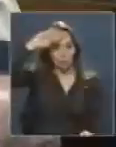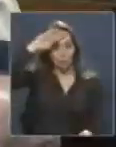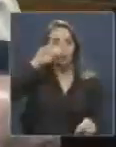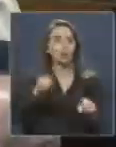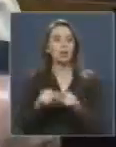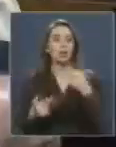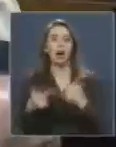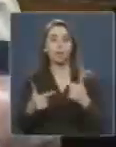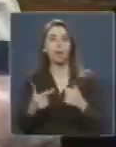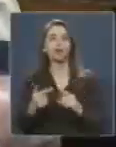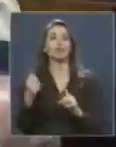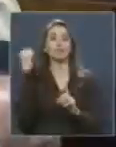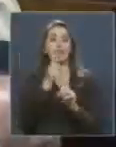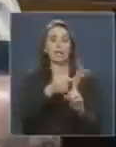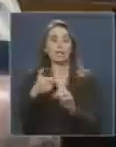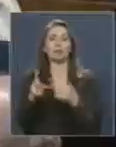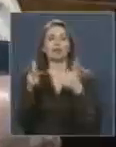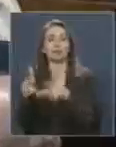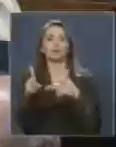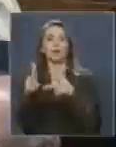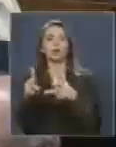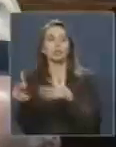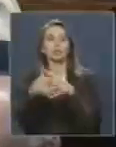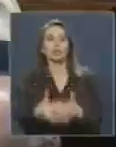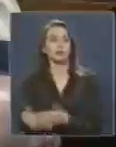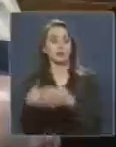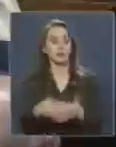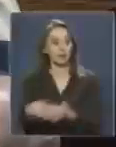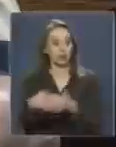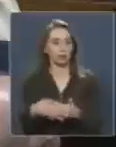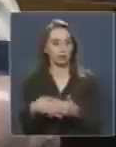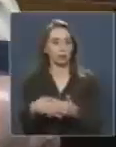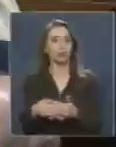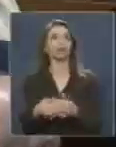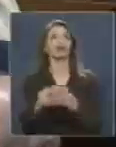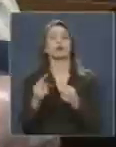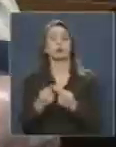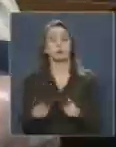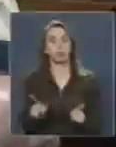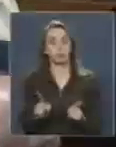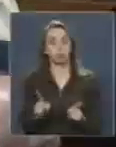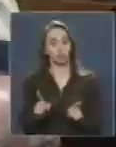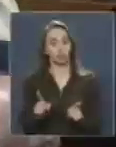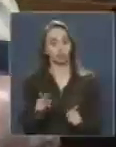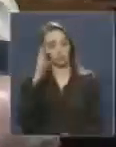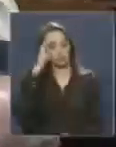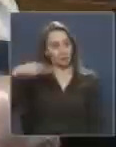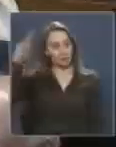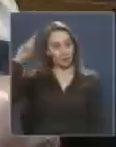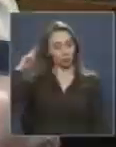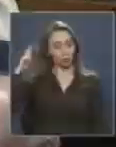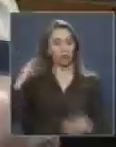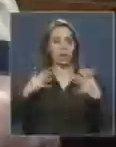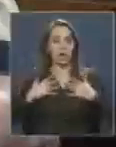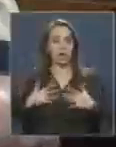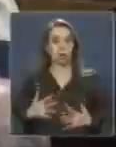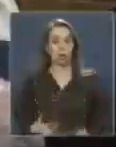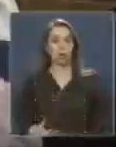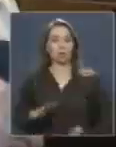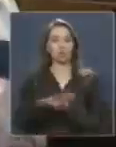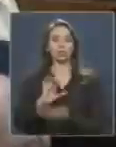la política criminal de asedio por parte de los Estados Unidos. Por otro lado, recordemos que el cuerpo de